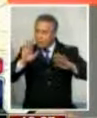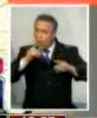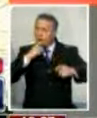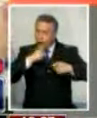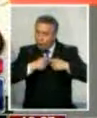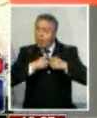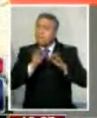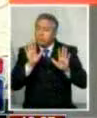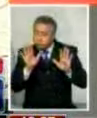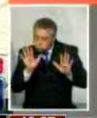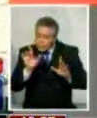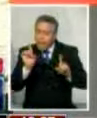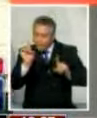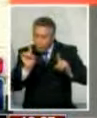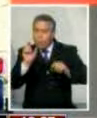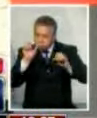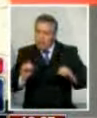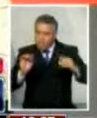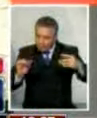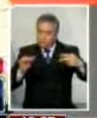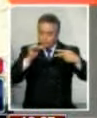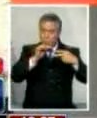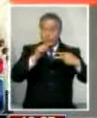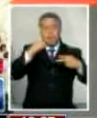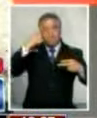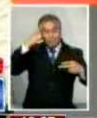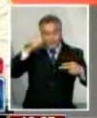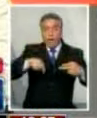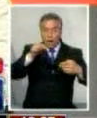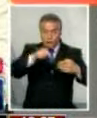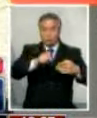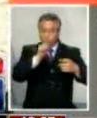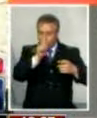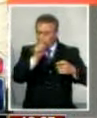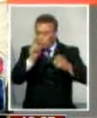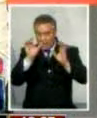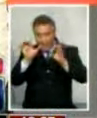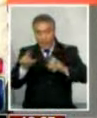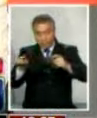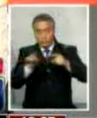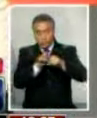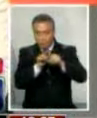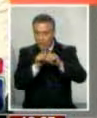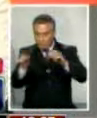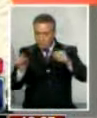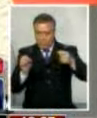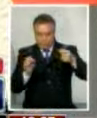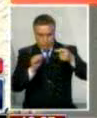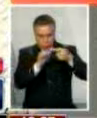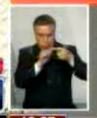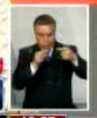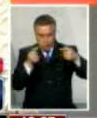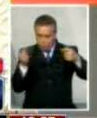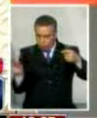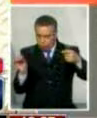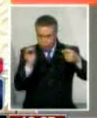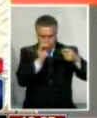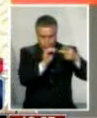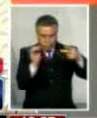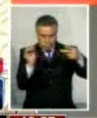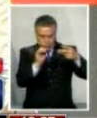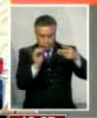podría ser, pero cada vez deben reunirse para cada caso una serie